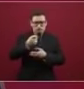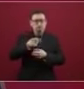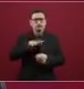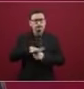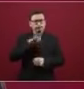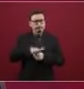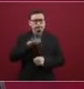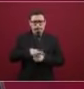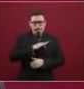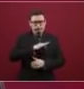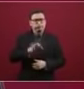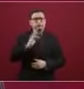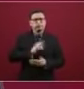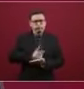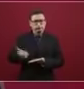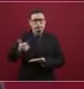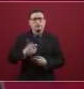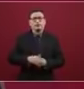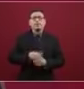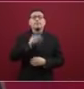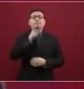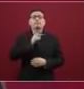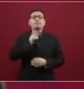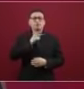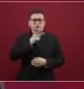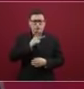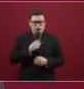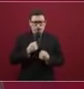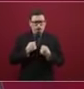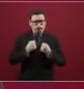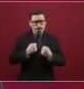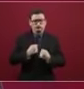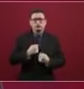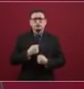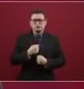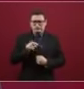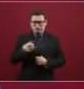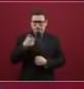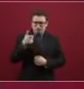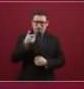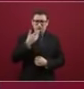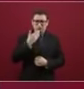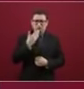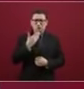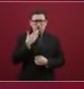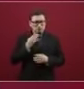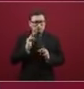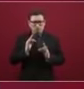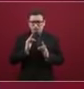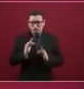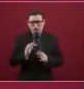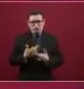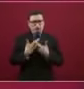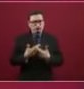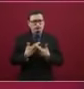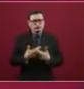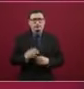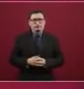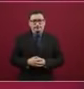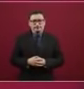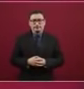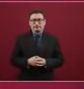suficientes. Pemex tiene fortaleza económica, financiera, muy contrario